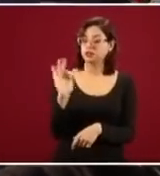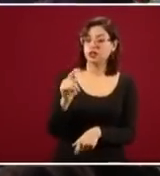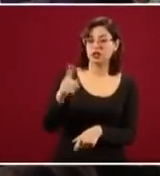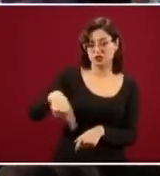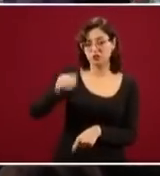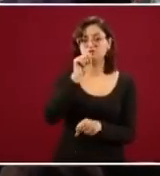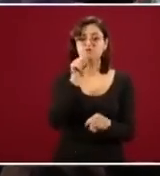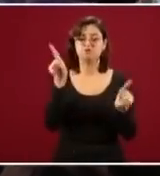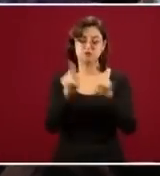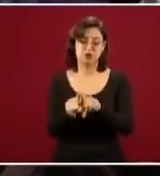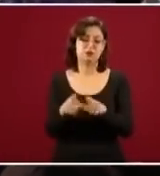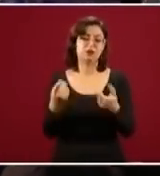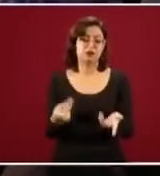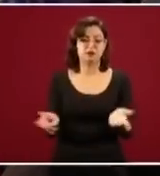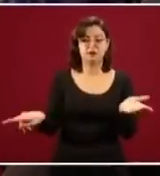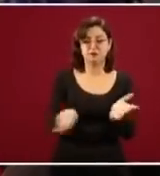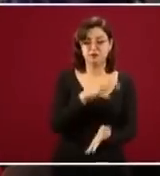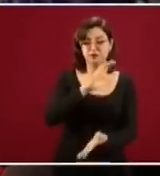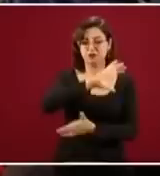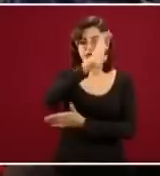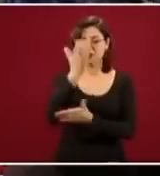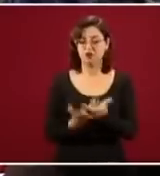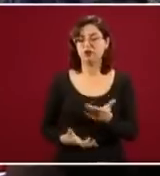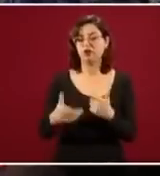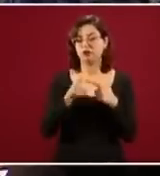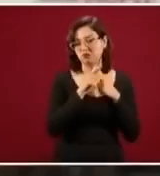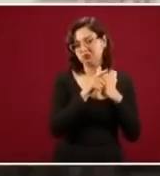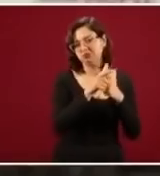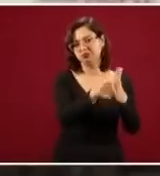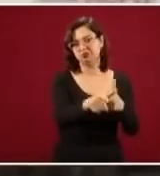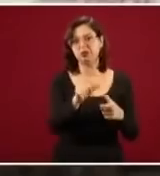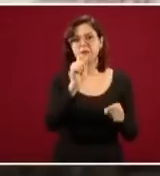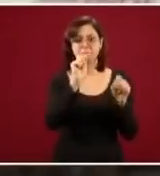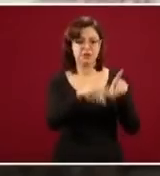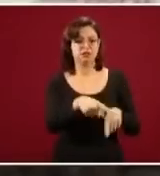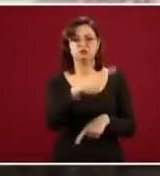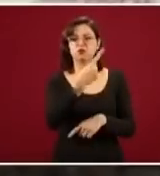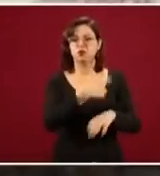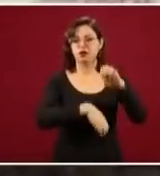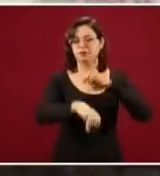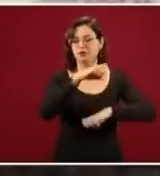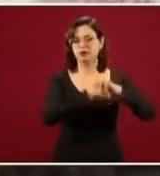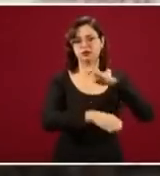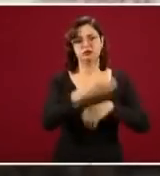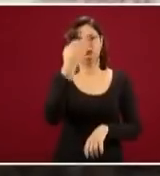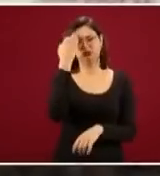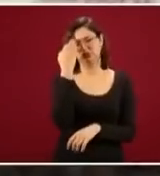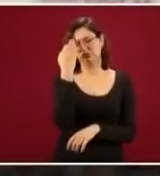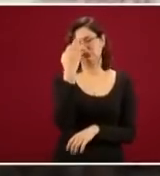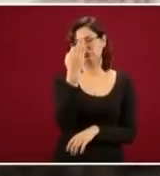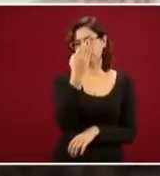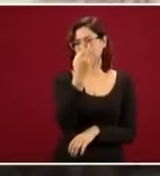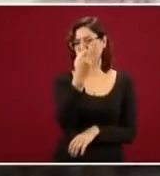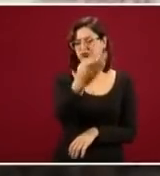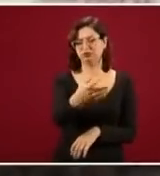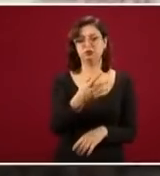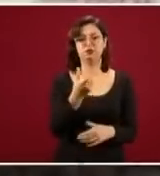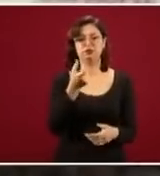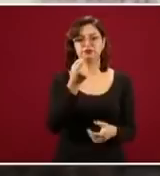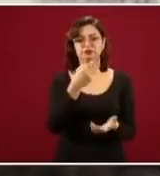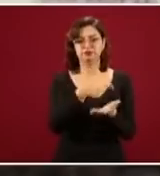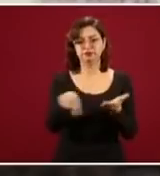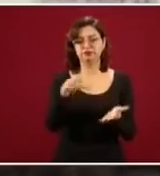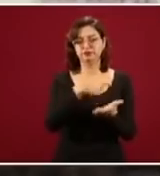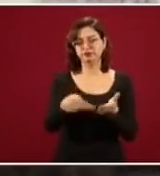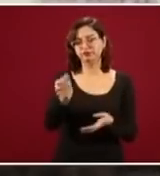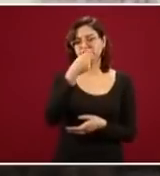quienes estuvieran involucrados en la firma de ampliación de contratos con esta única empresa que estuvo proveyendo este tipo de